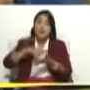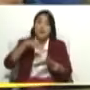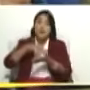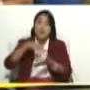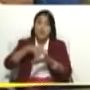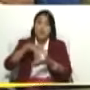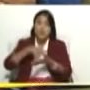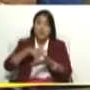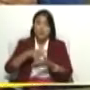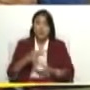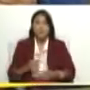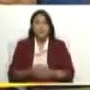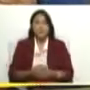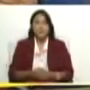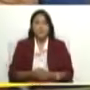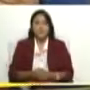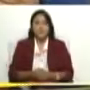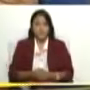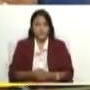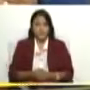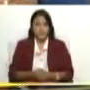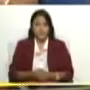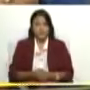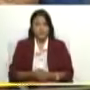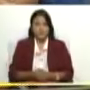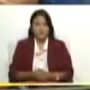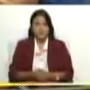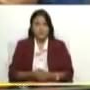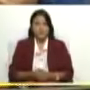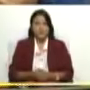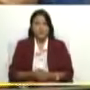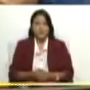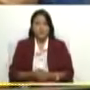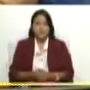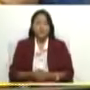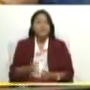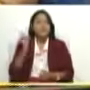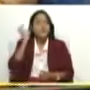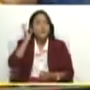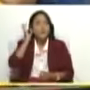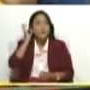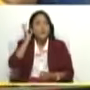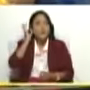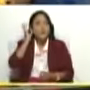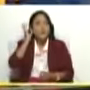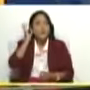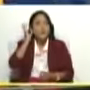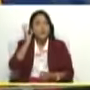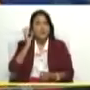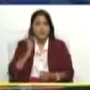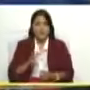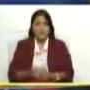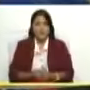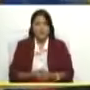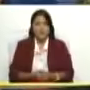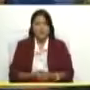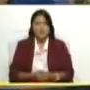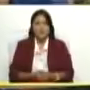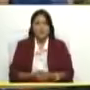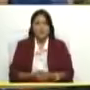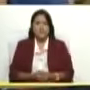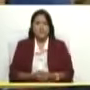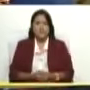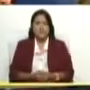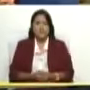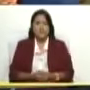T de carabobo correcto angelin María Venegas levantamiento